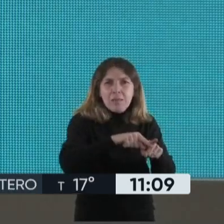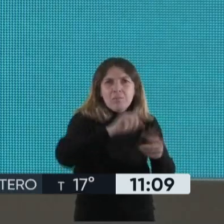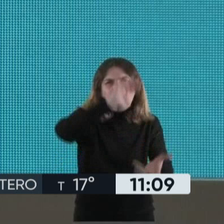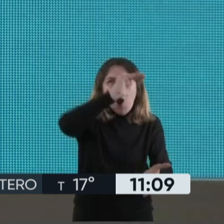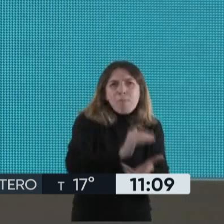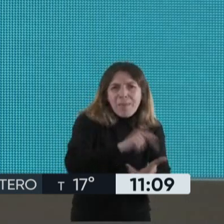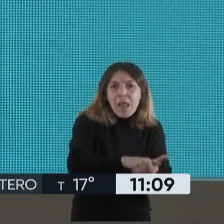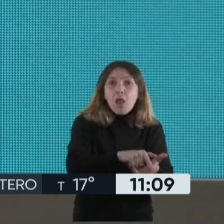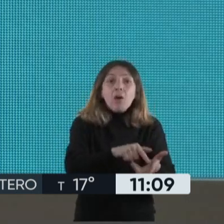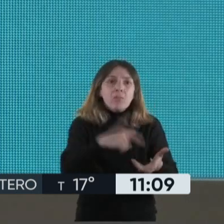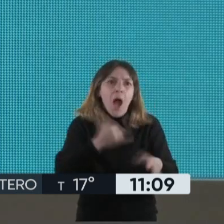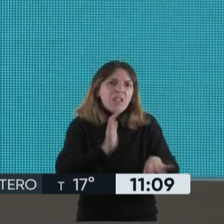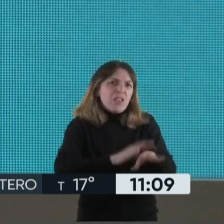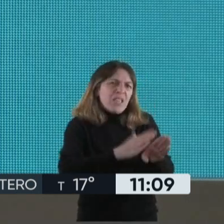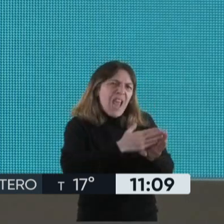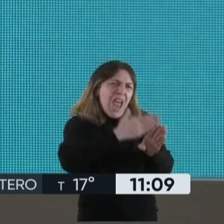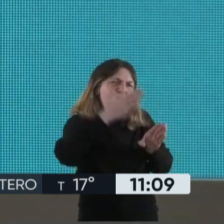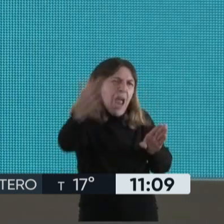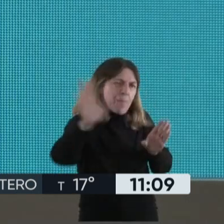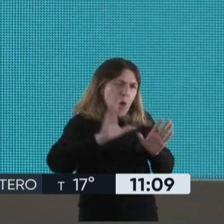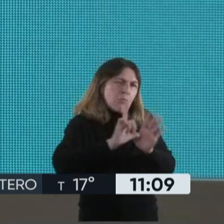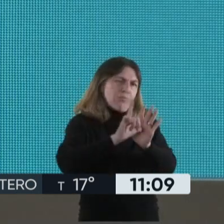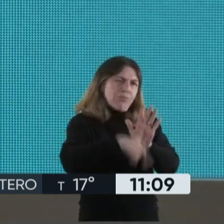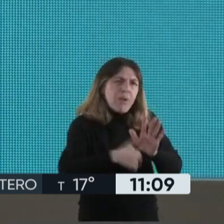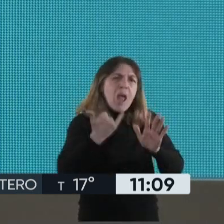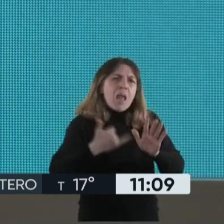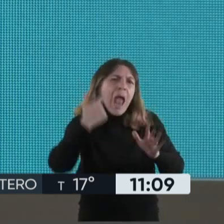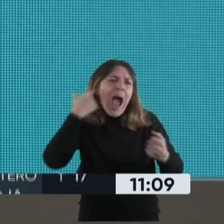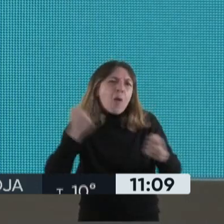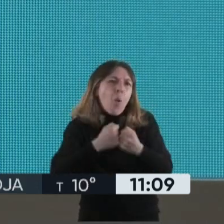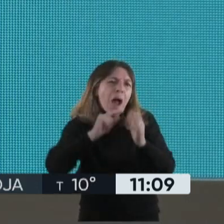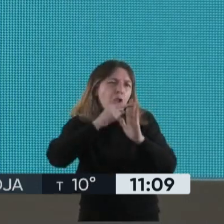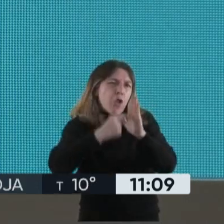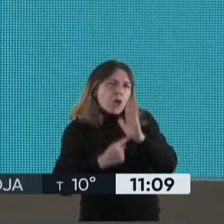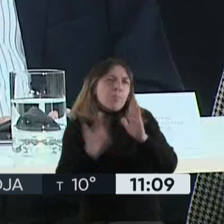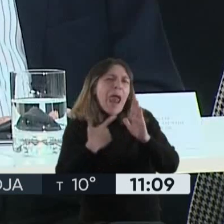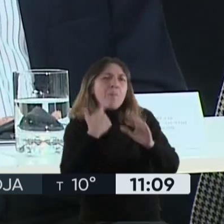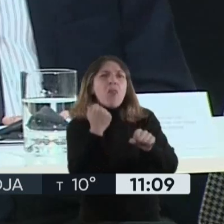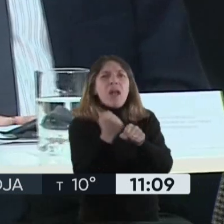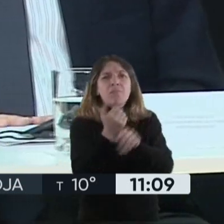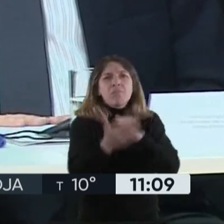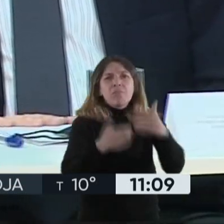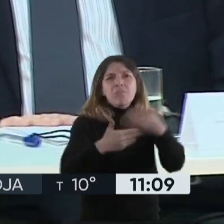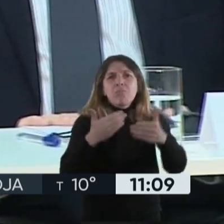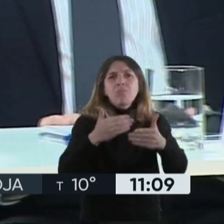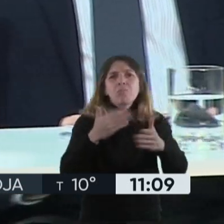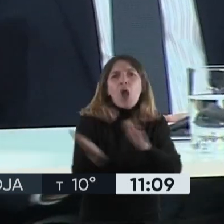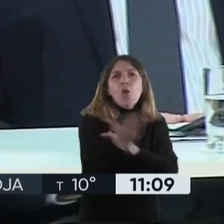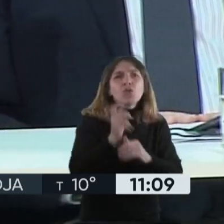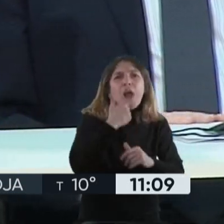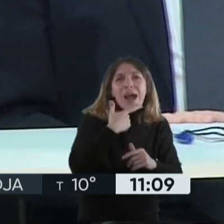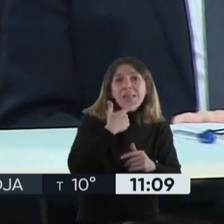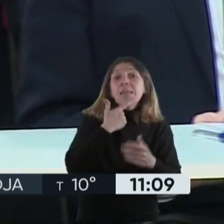que llevan tiempo y de reglas de juego estables para que estas inversiones se puedan potenciar y así Argentina cuente con